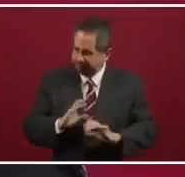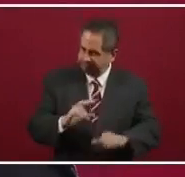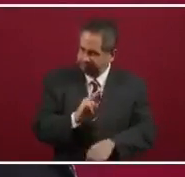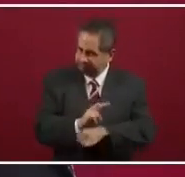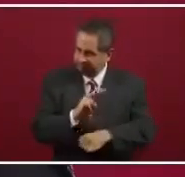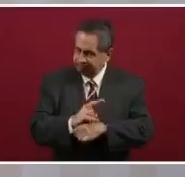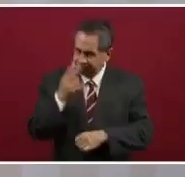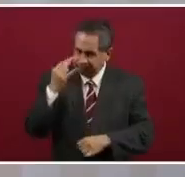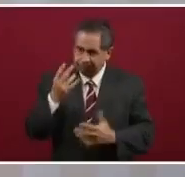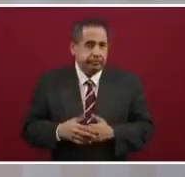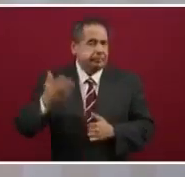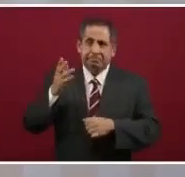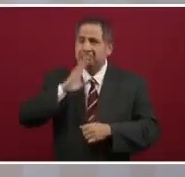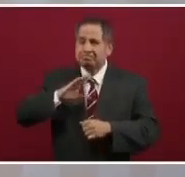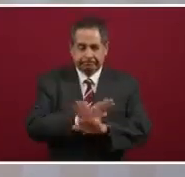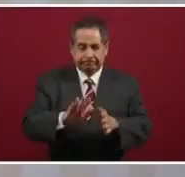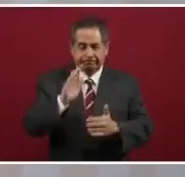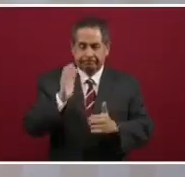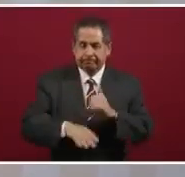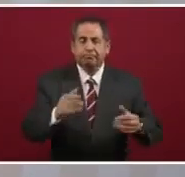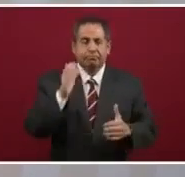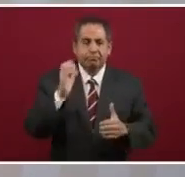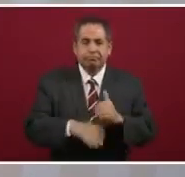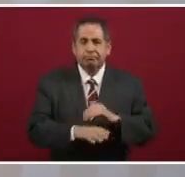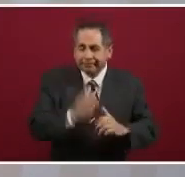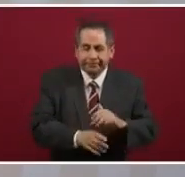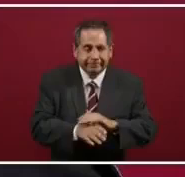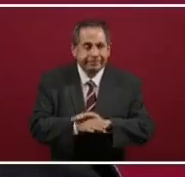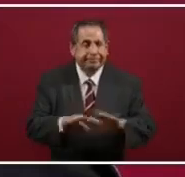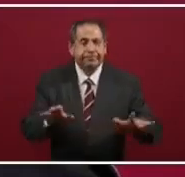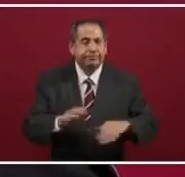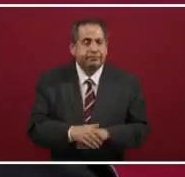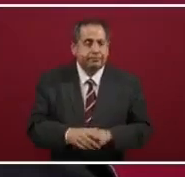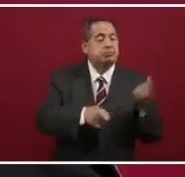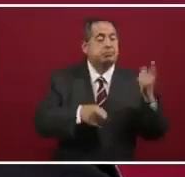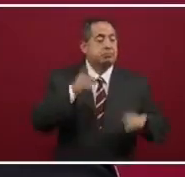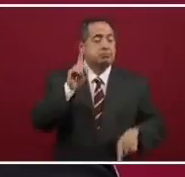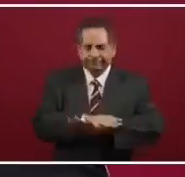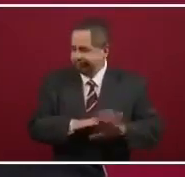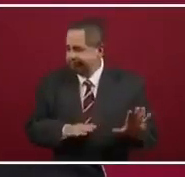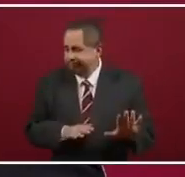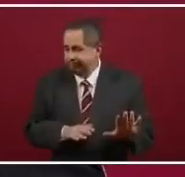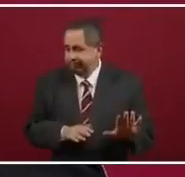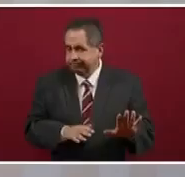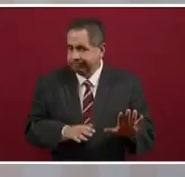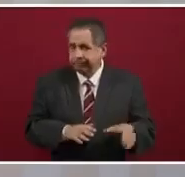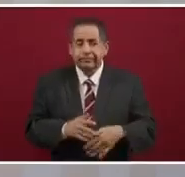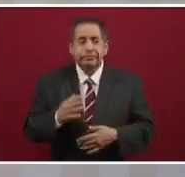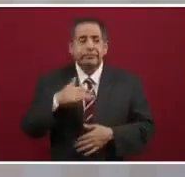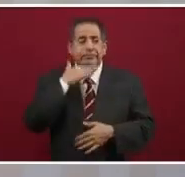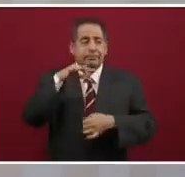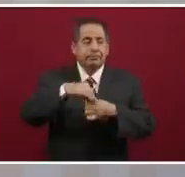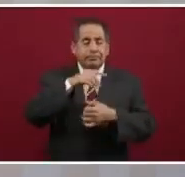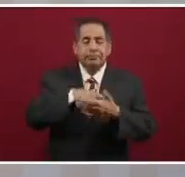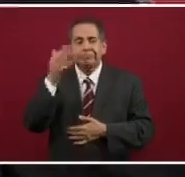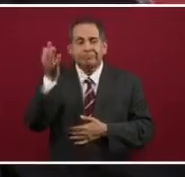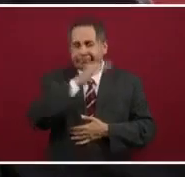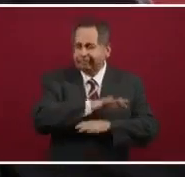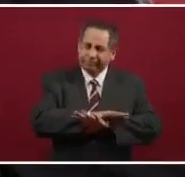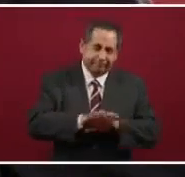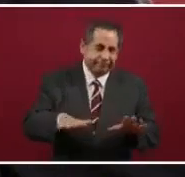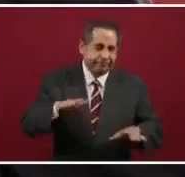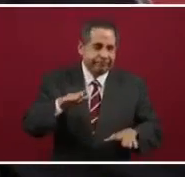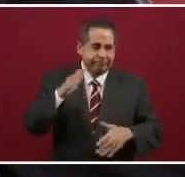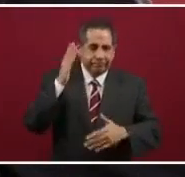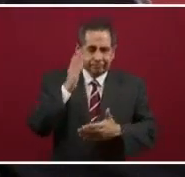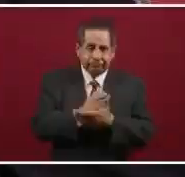que sucedía ya pasó a la historia. Se acabó la antidemocracia, se acabó el fraude electoral. Así como también, de